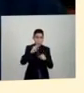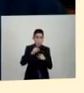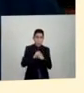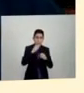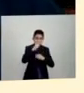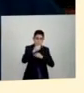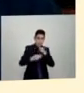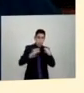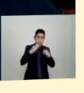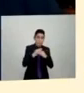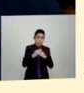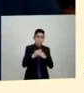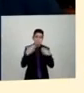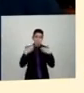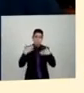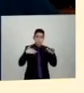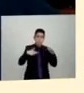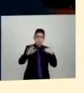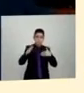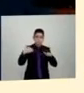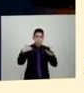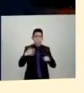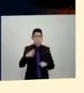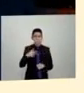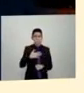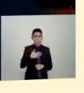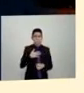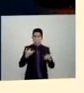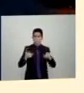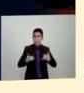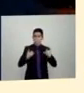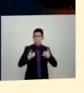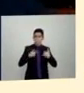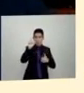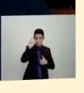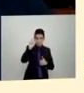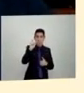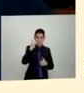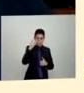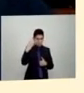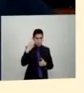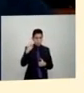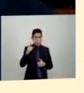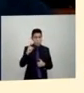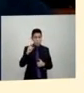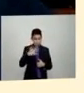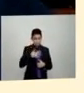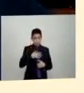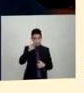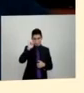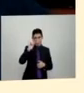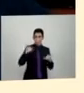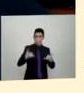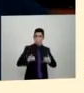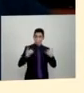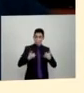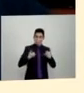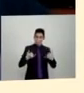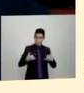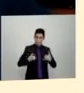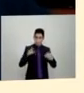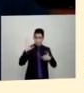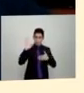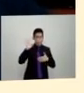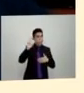Entonces, yo era un joven de 24, 25, ahí sí que era joven, ahí sí que era. Todavía no era joven promesa, pero era